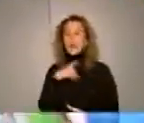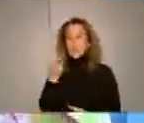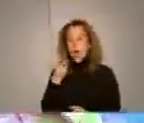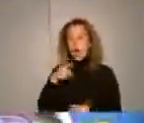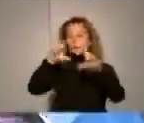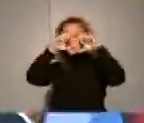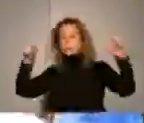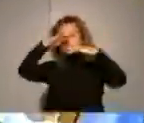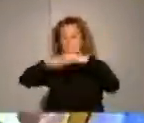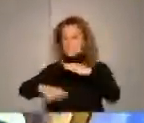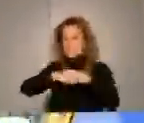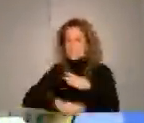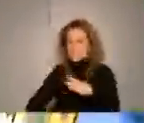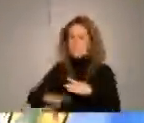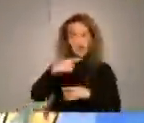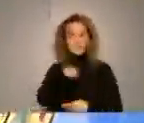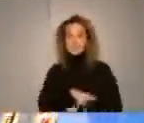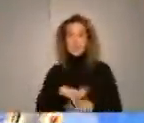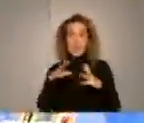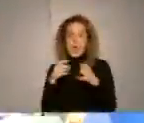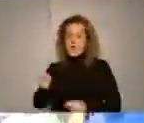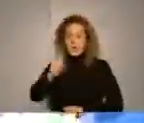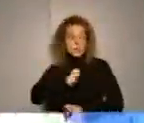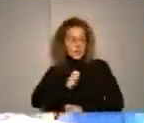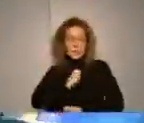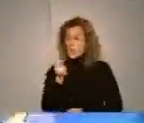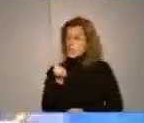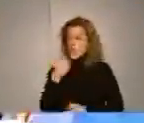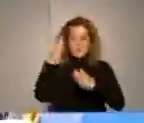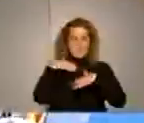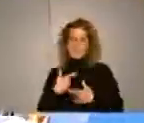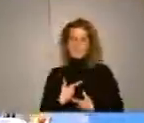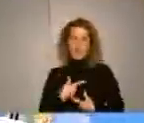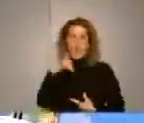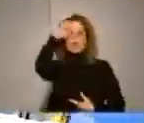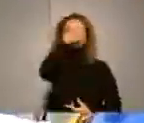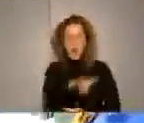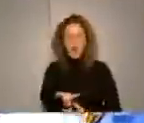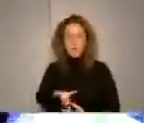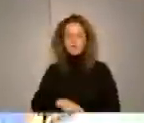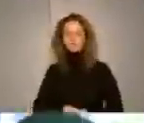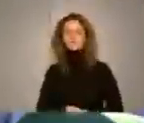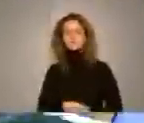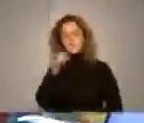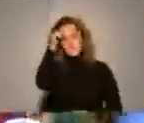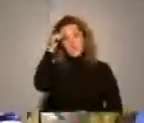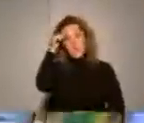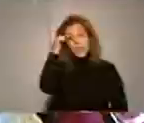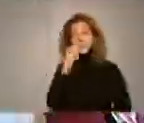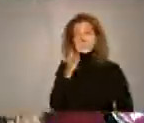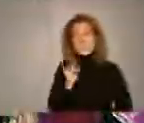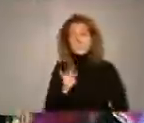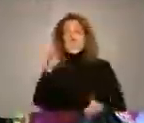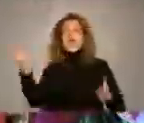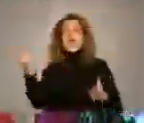lotero, porque el mío no me da ni un puto duro, el muy cabrón.